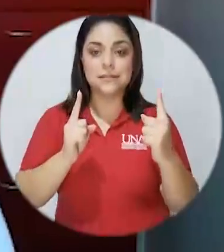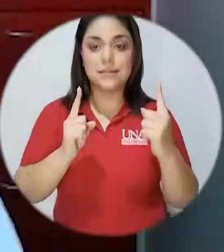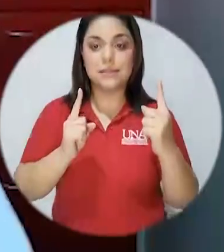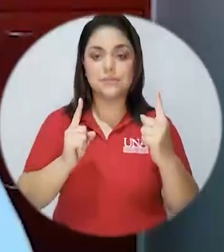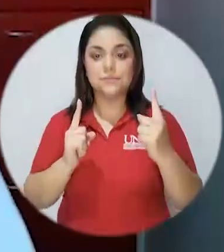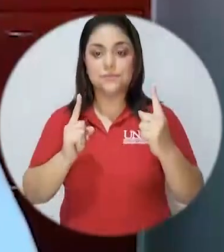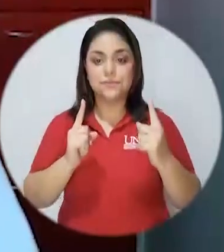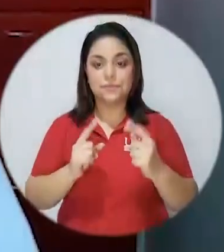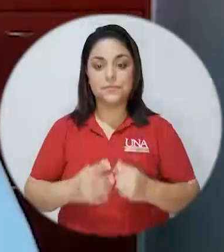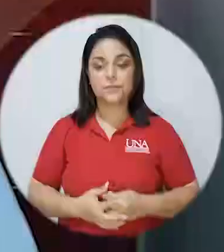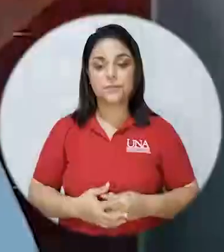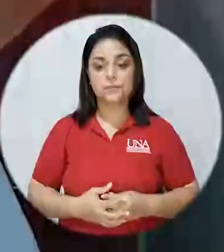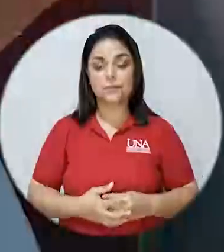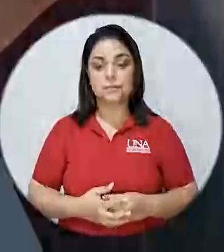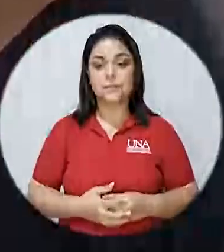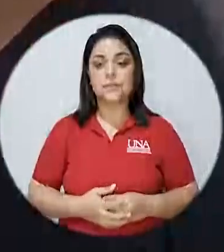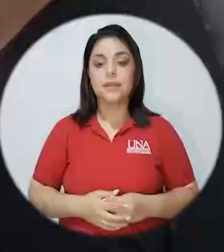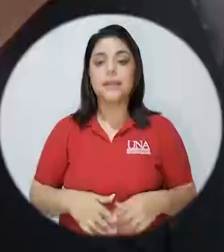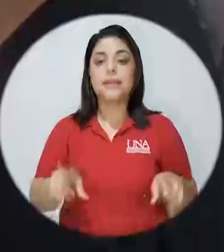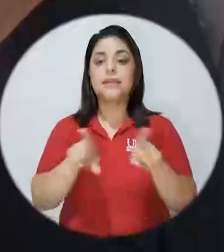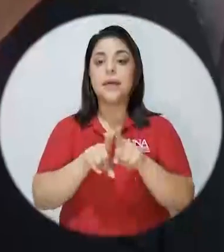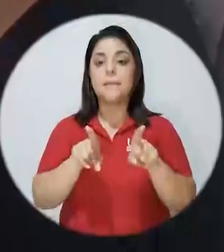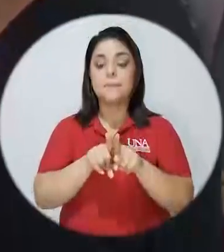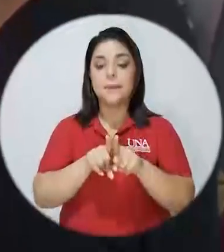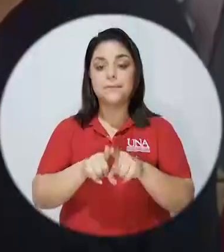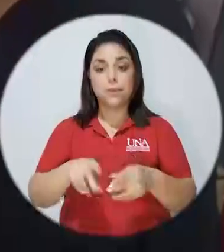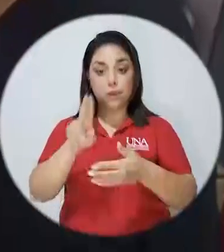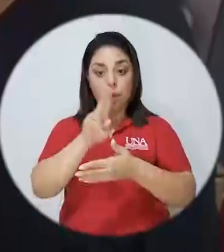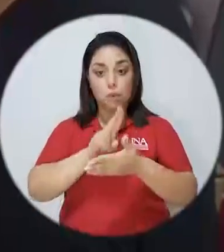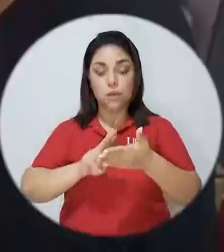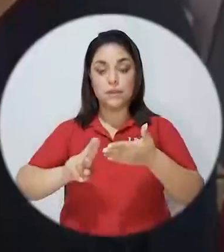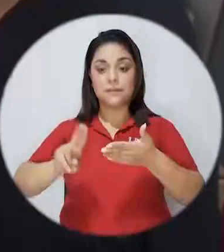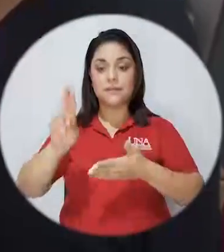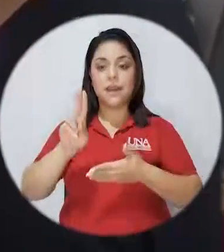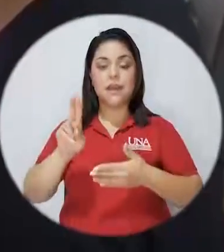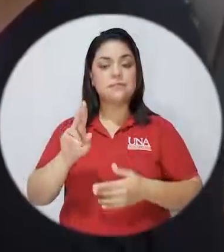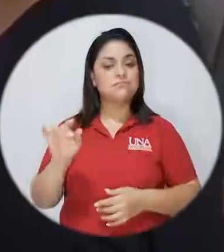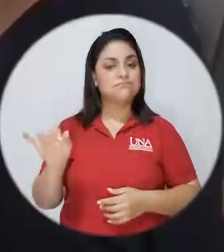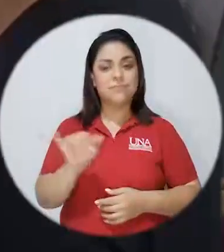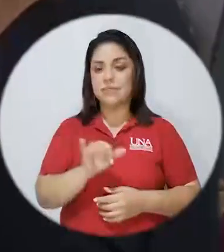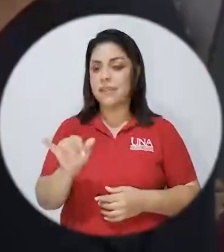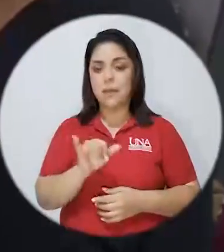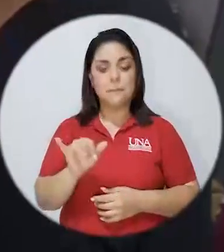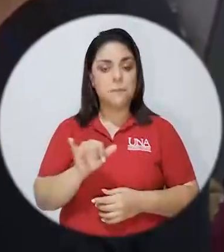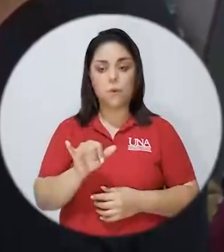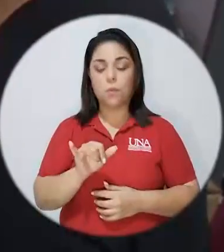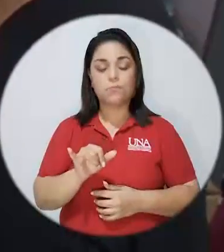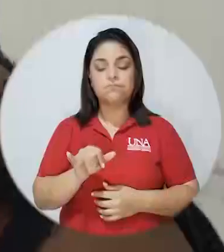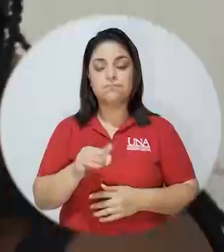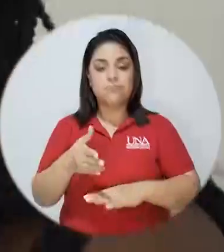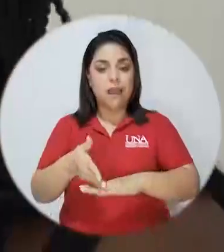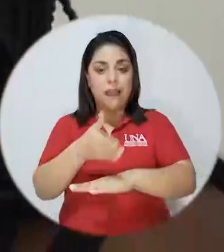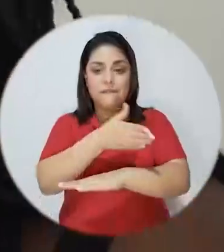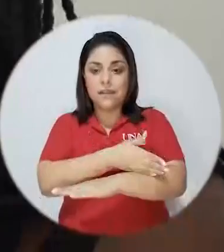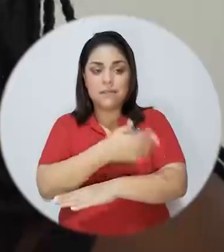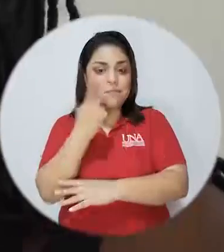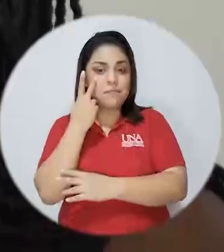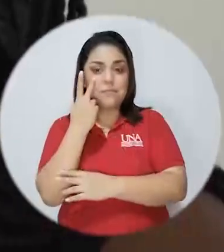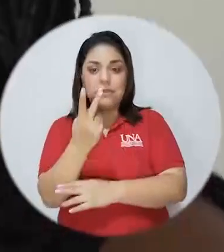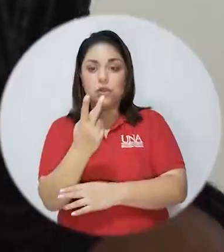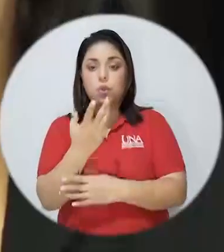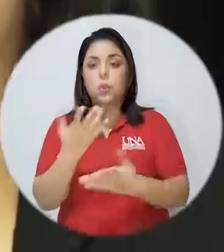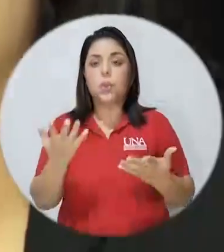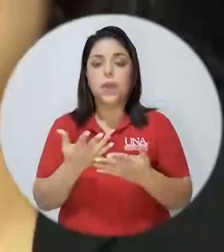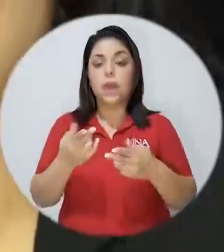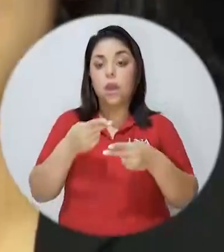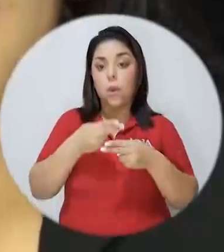plano académico, las universidades tampoco habían previsto que en el